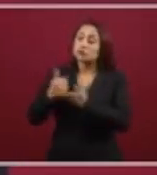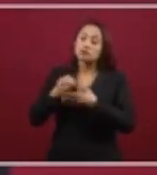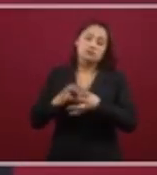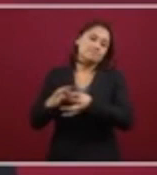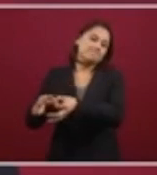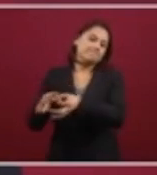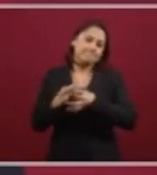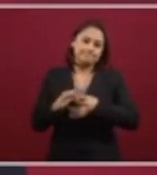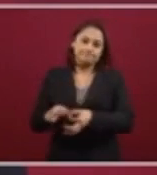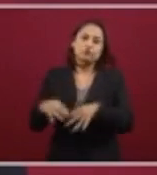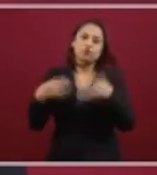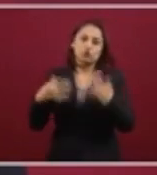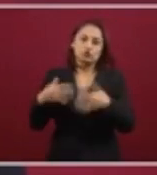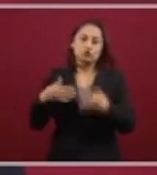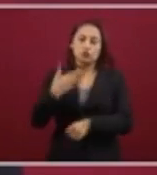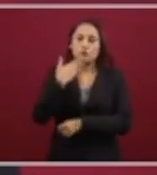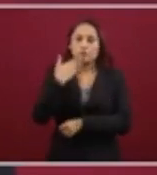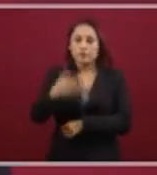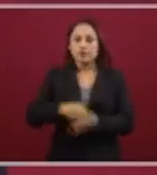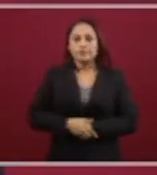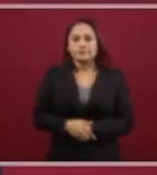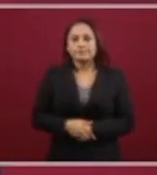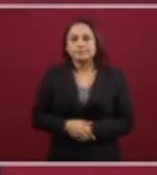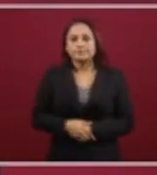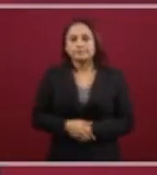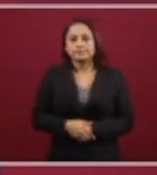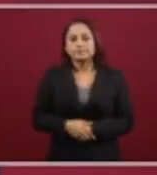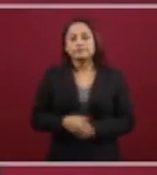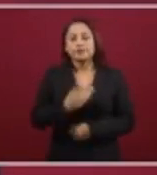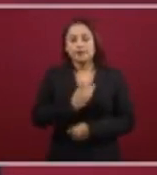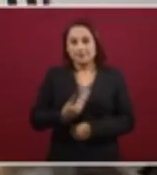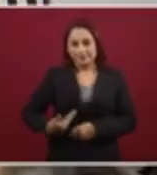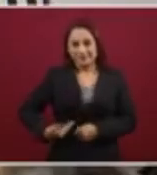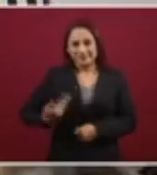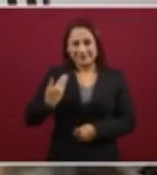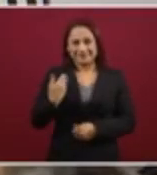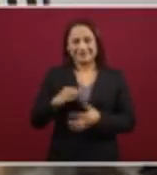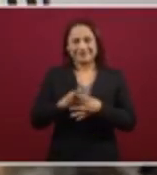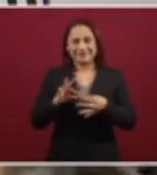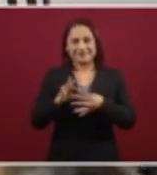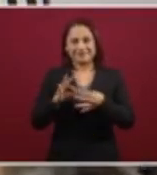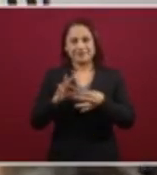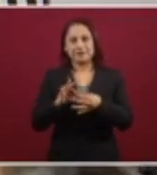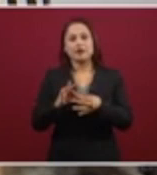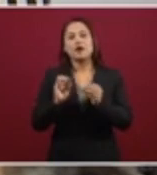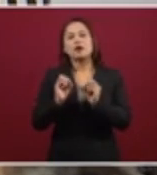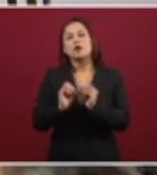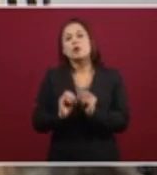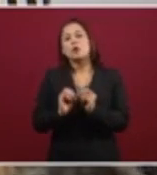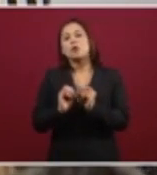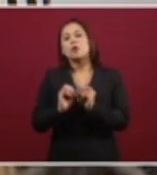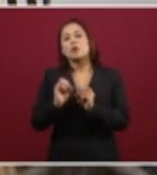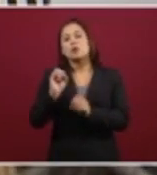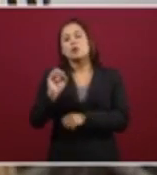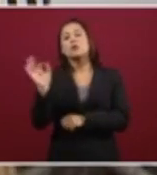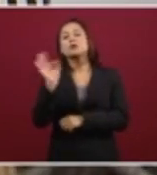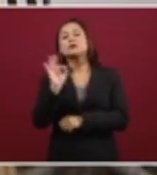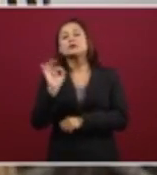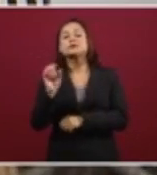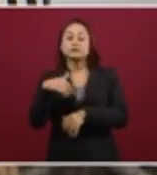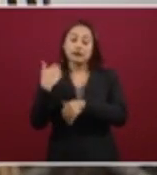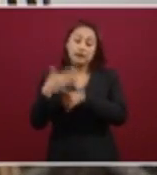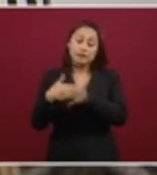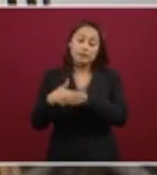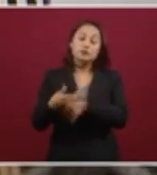ocurrió. Lo que ya ha indicado el presidente y lo que posiblemente podamos seguir viendo en los próximos días, gradualmente en